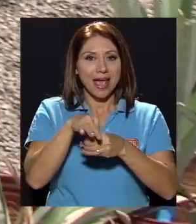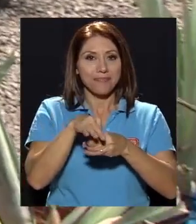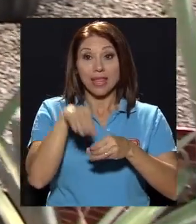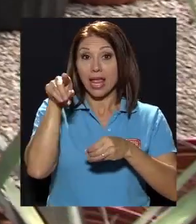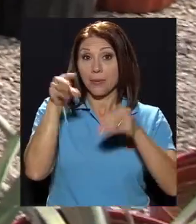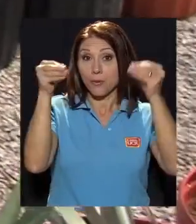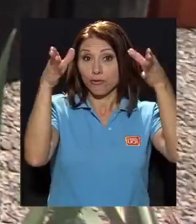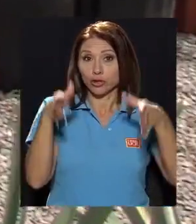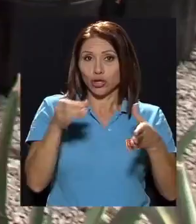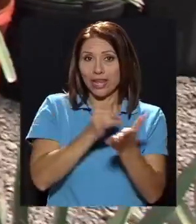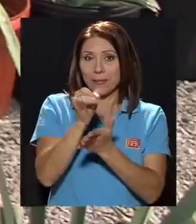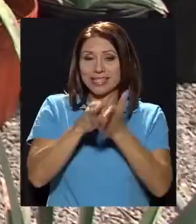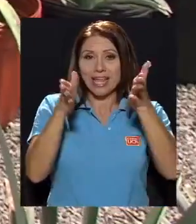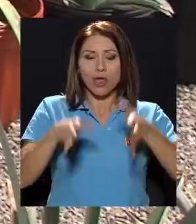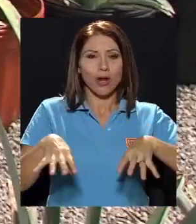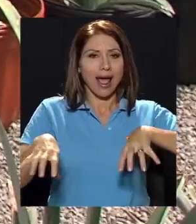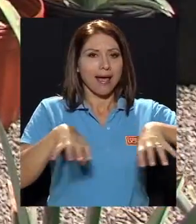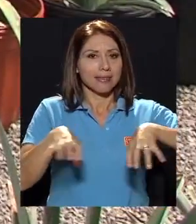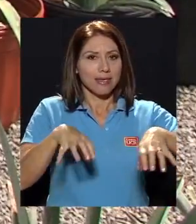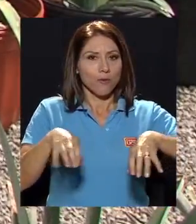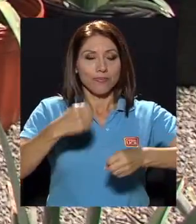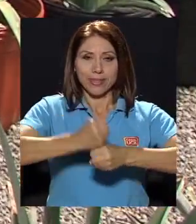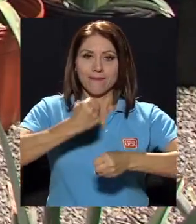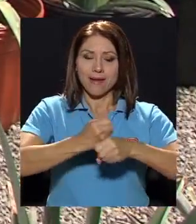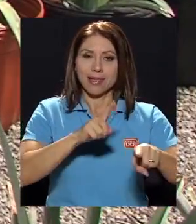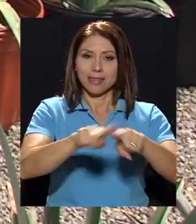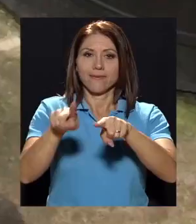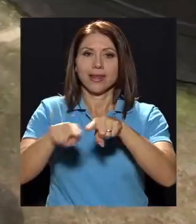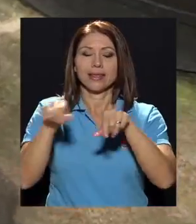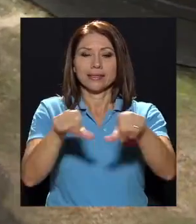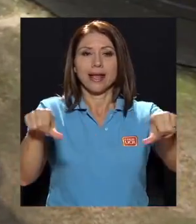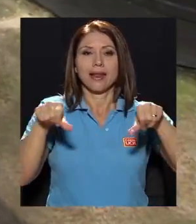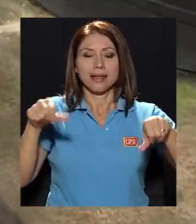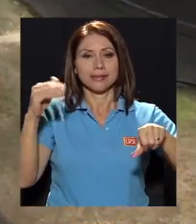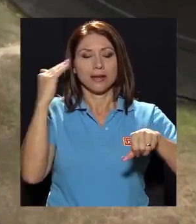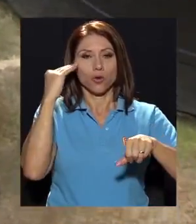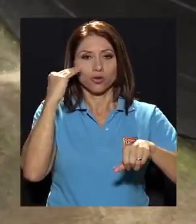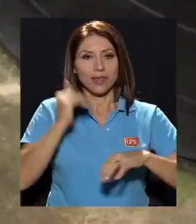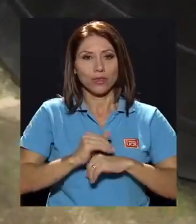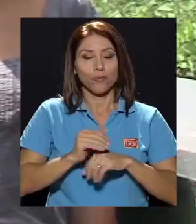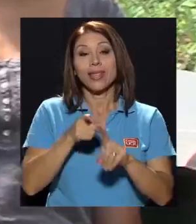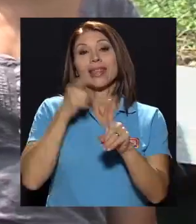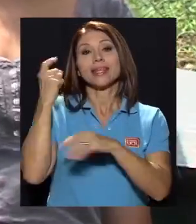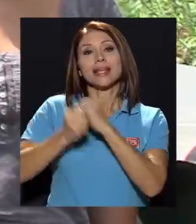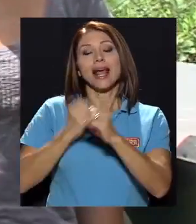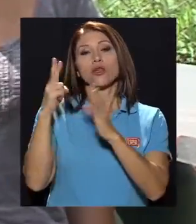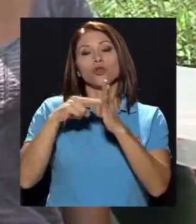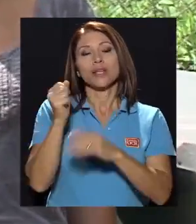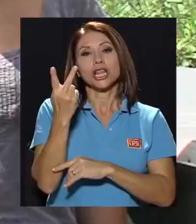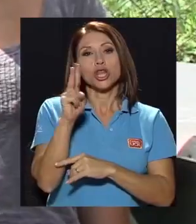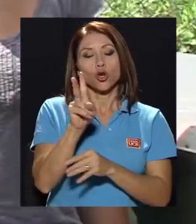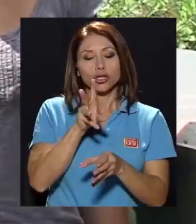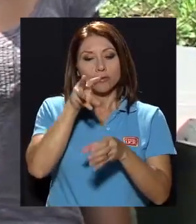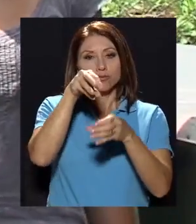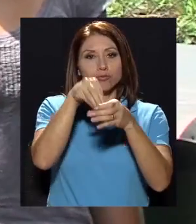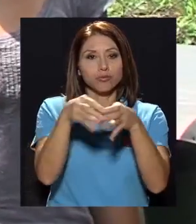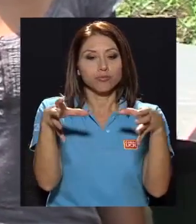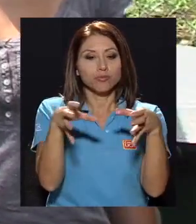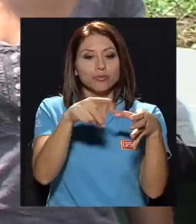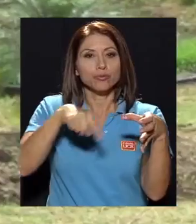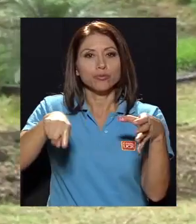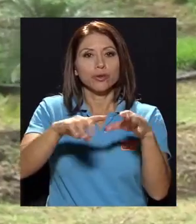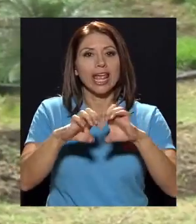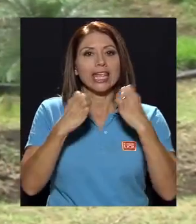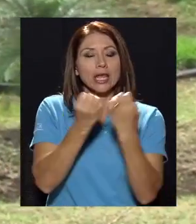investigador muy activo. Se mueve en varias áreas del conocimiento. Desde el 2012 forma parte de un equipo de